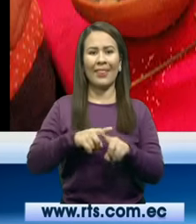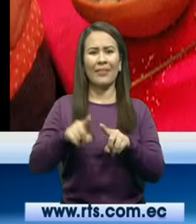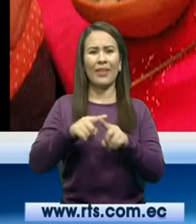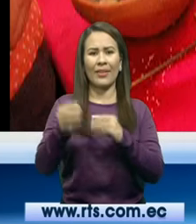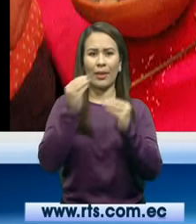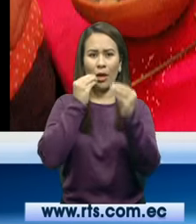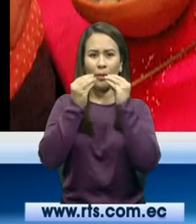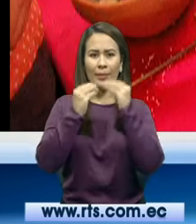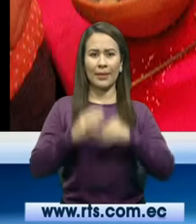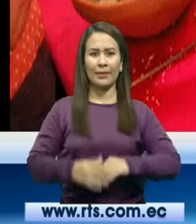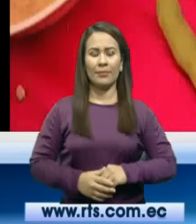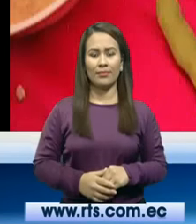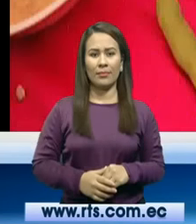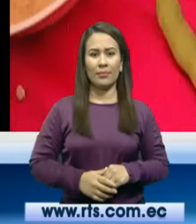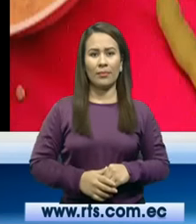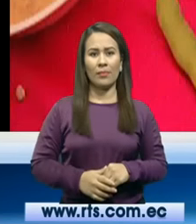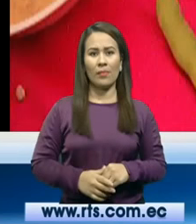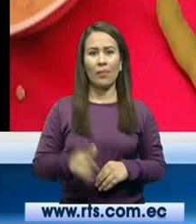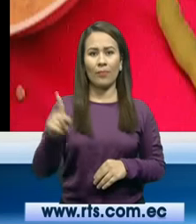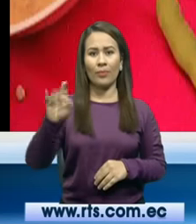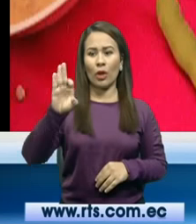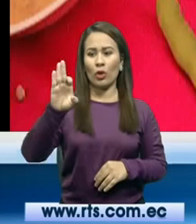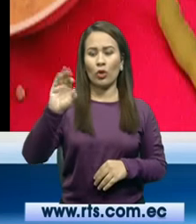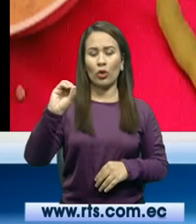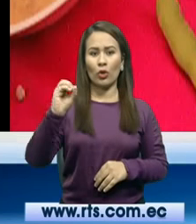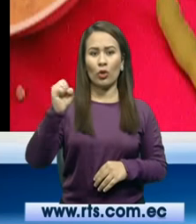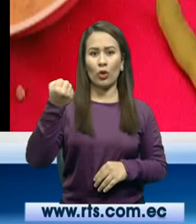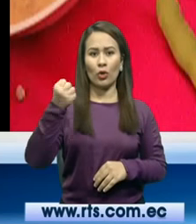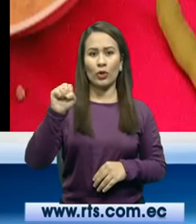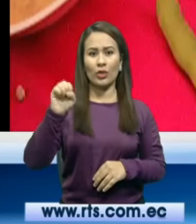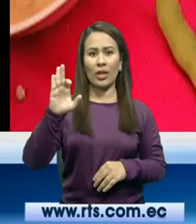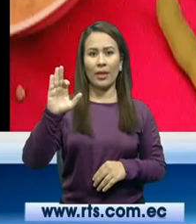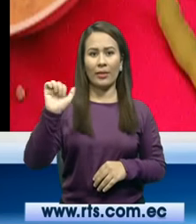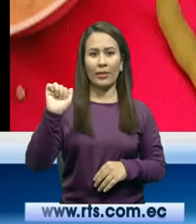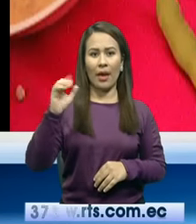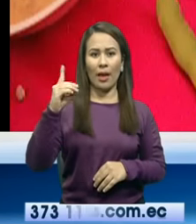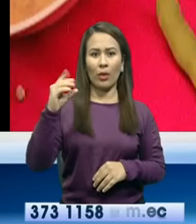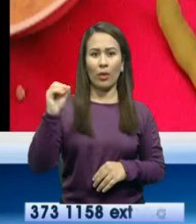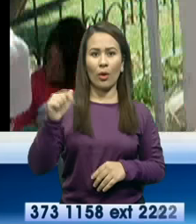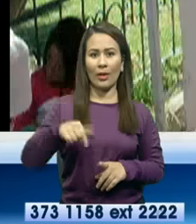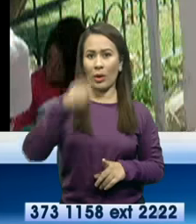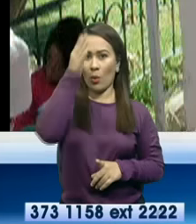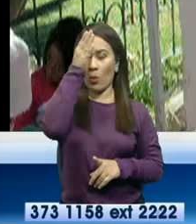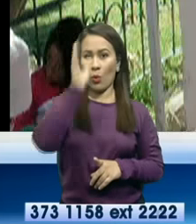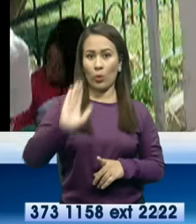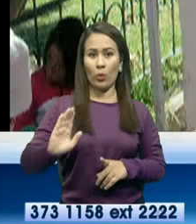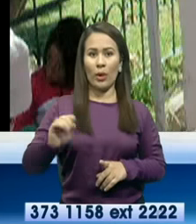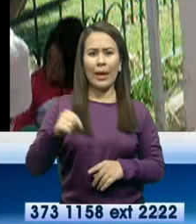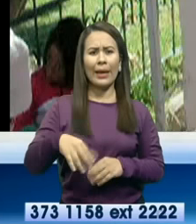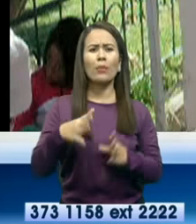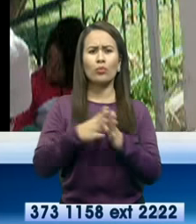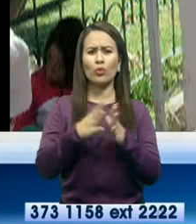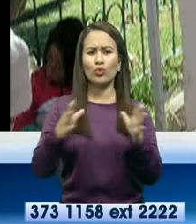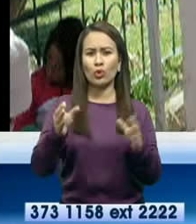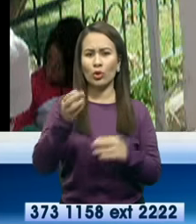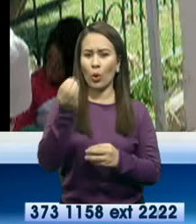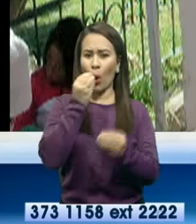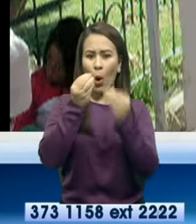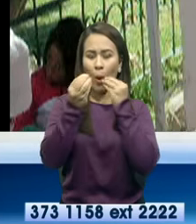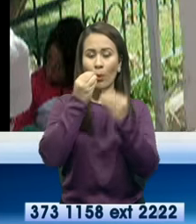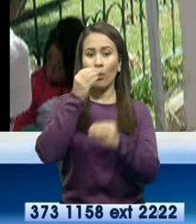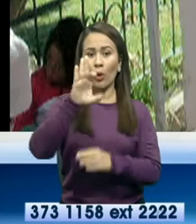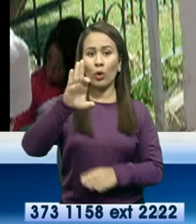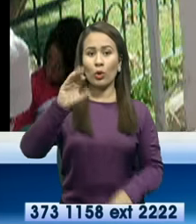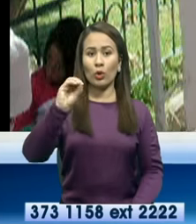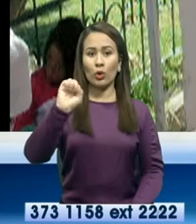mote casado, hay el tostado. Al menos acá nosotros somos de la cultura del tostado, o sea, comemos bastante tostado en la